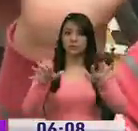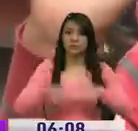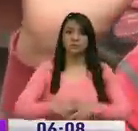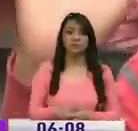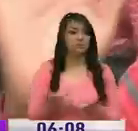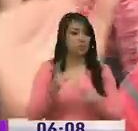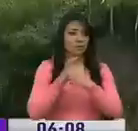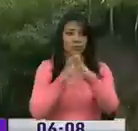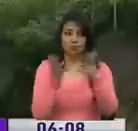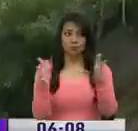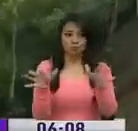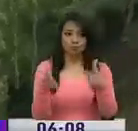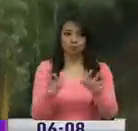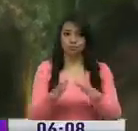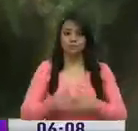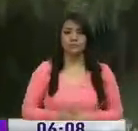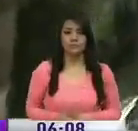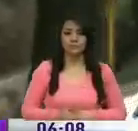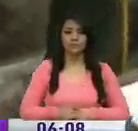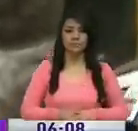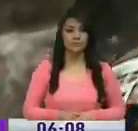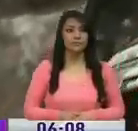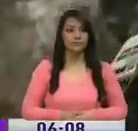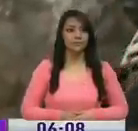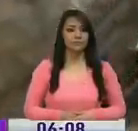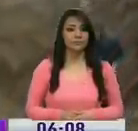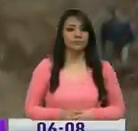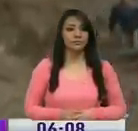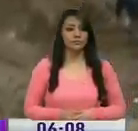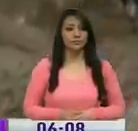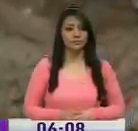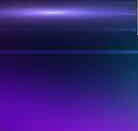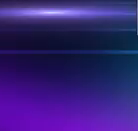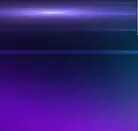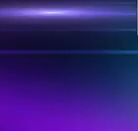sin transporte informó Edison